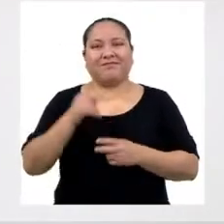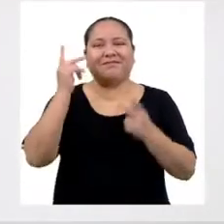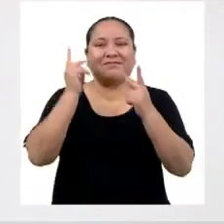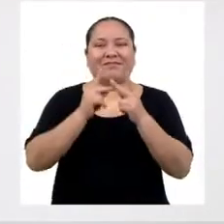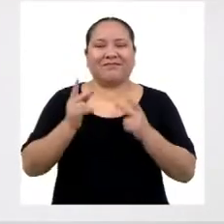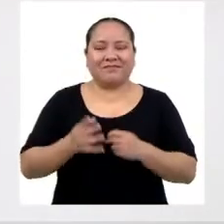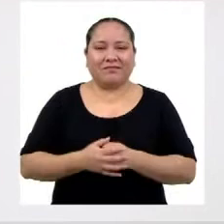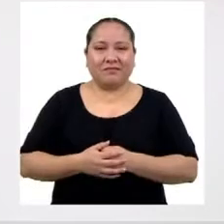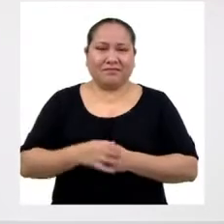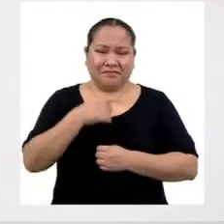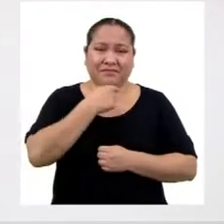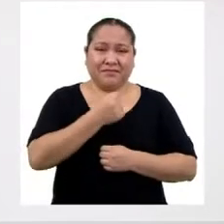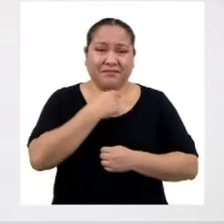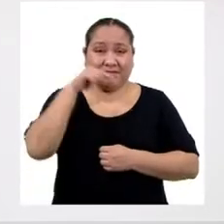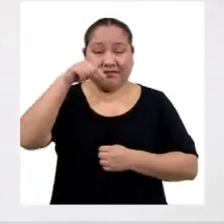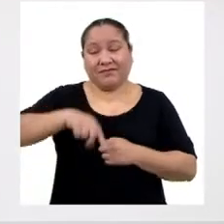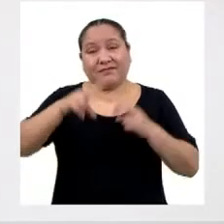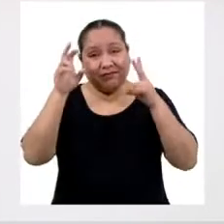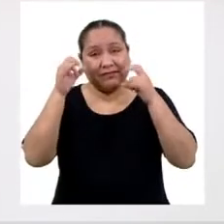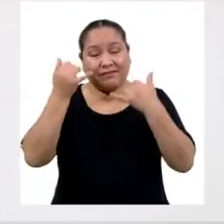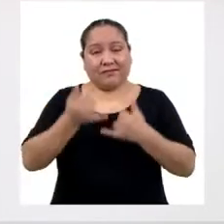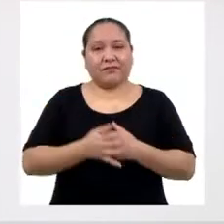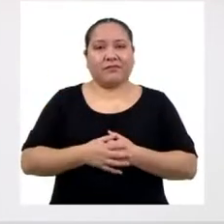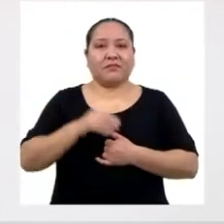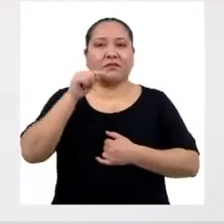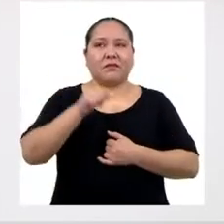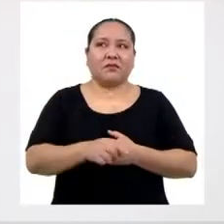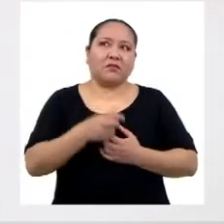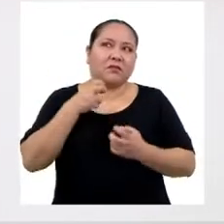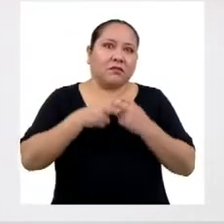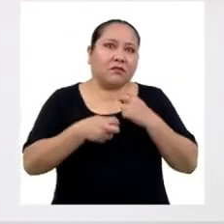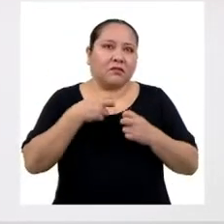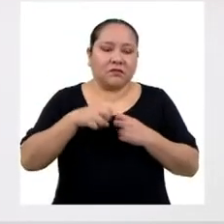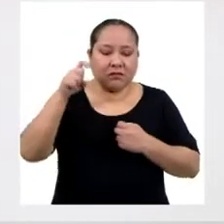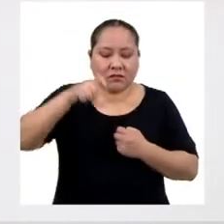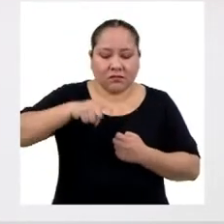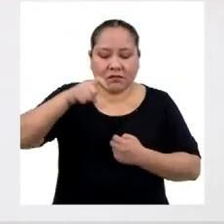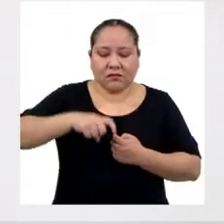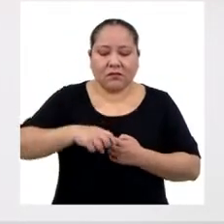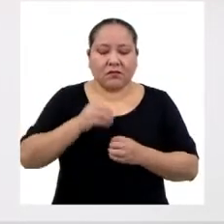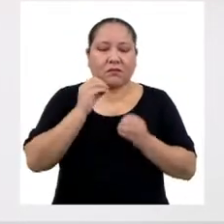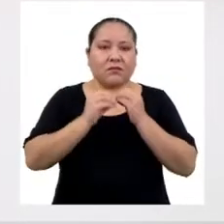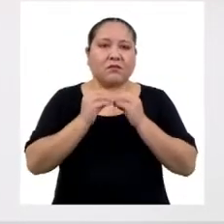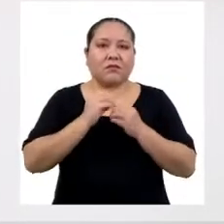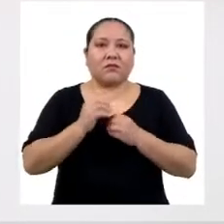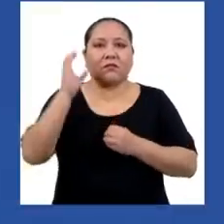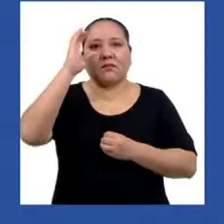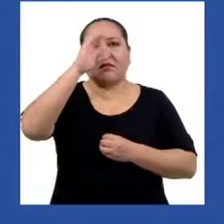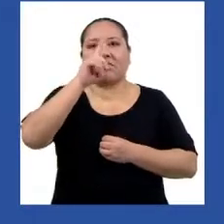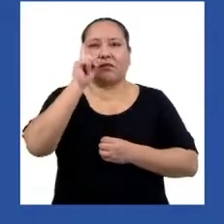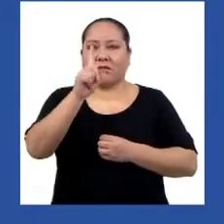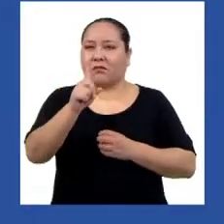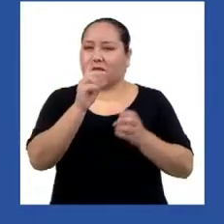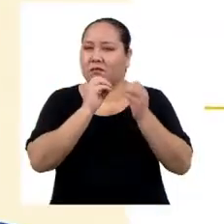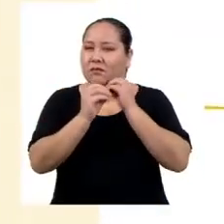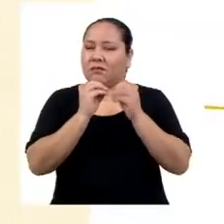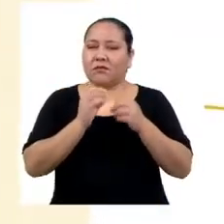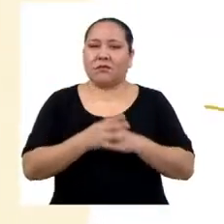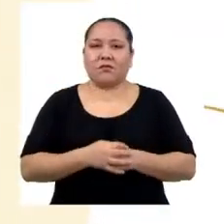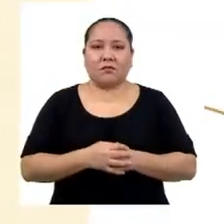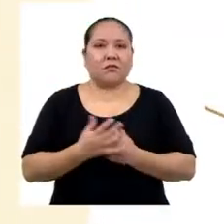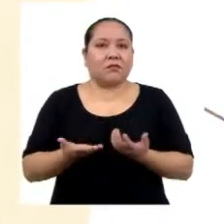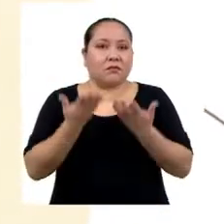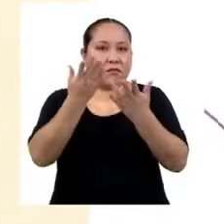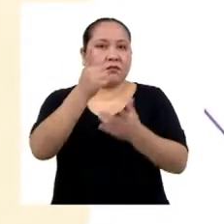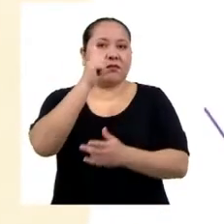Perfecto. Me gusta mucho el tema de hoy. Es una problemática que debemos abordar para buscarle una solución. Te pongo